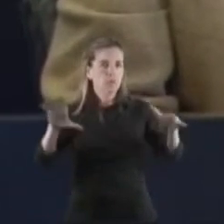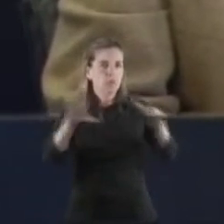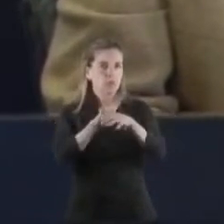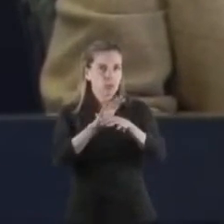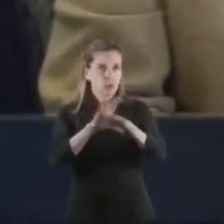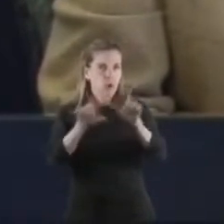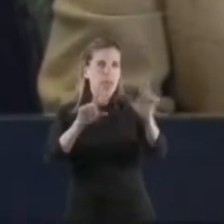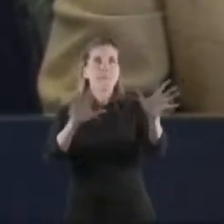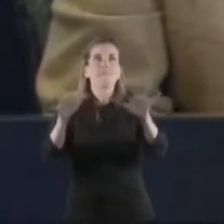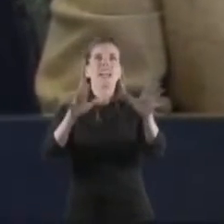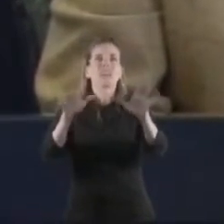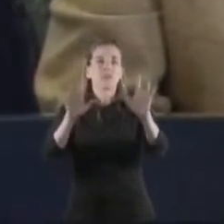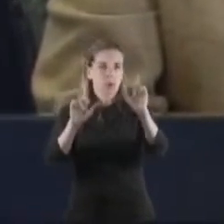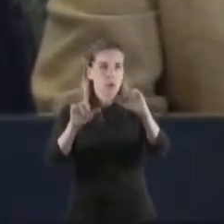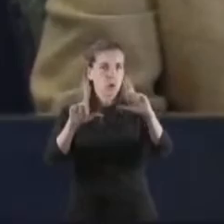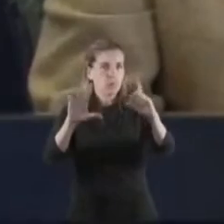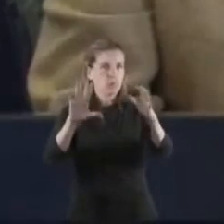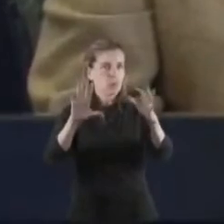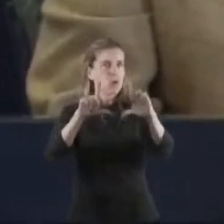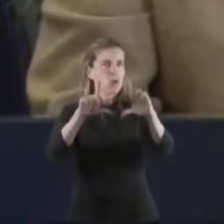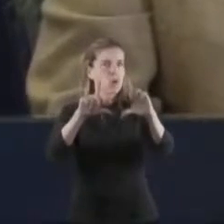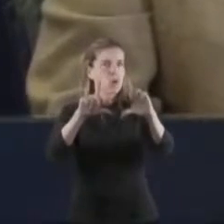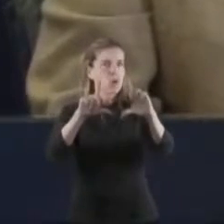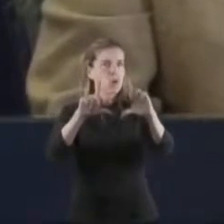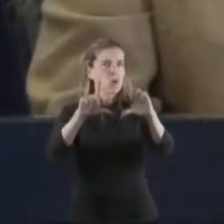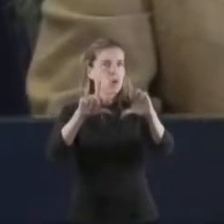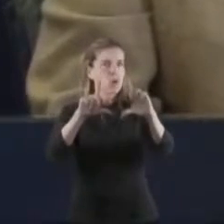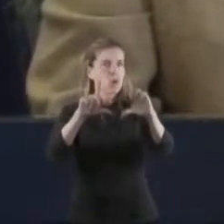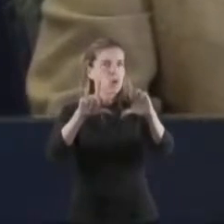de la factura realmente